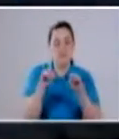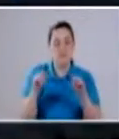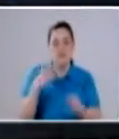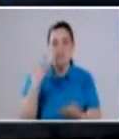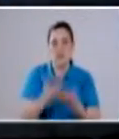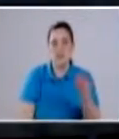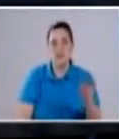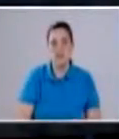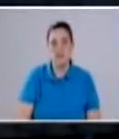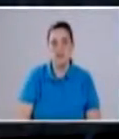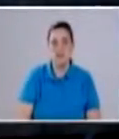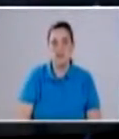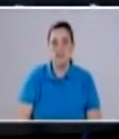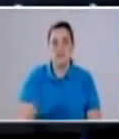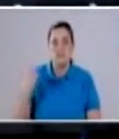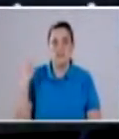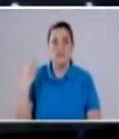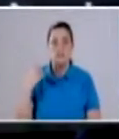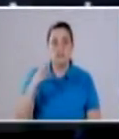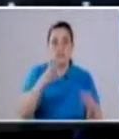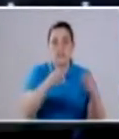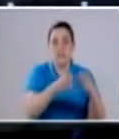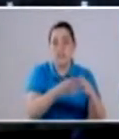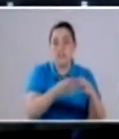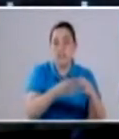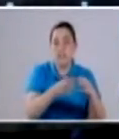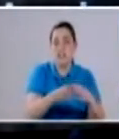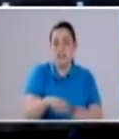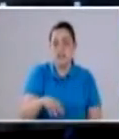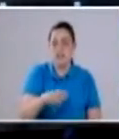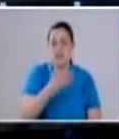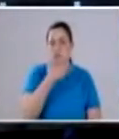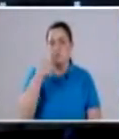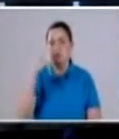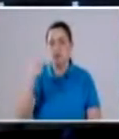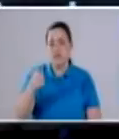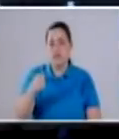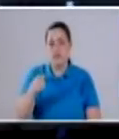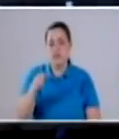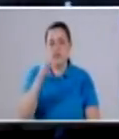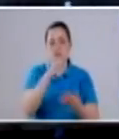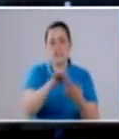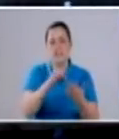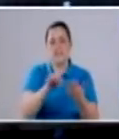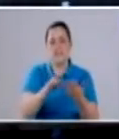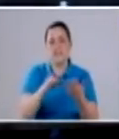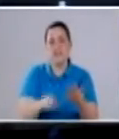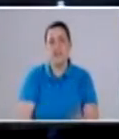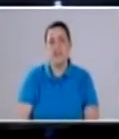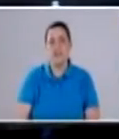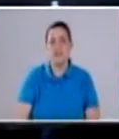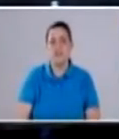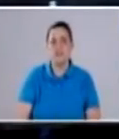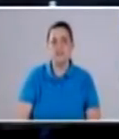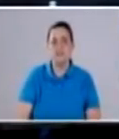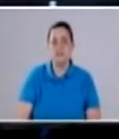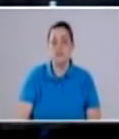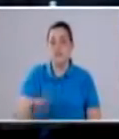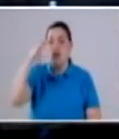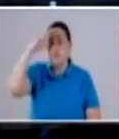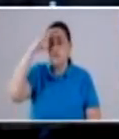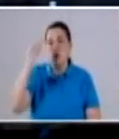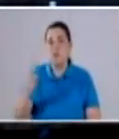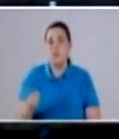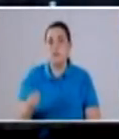equipo mejor calificado, porque por solidaridad mis compañeros para apoyarme a mí, no fueron y nos dieron la